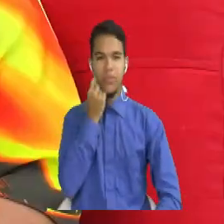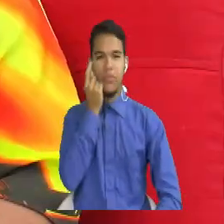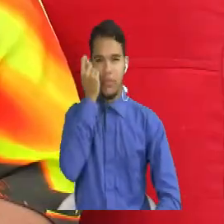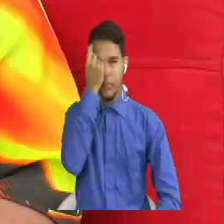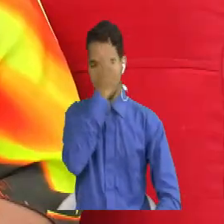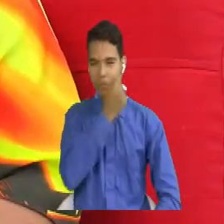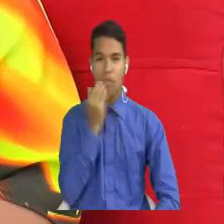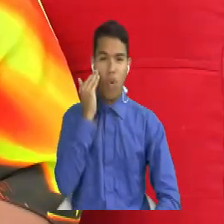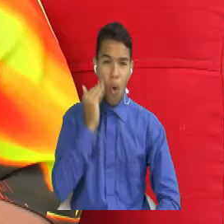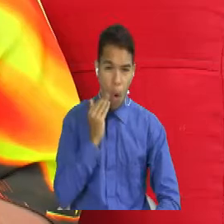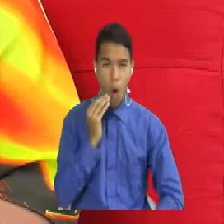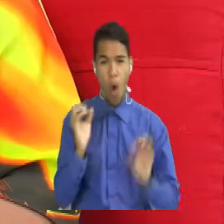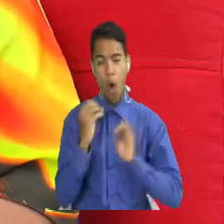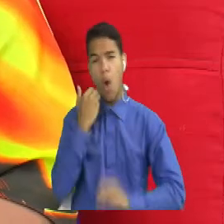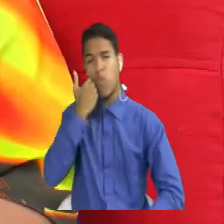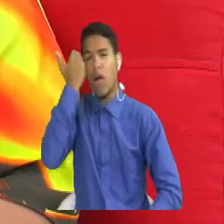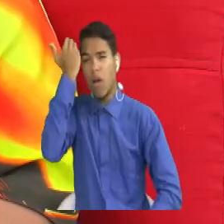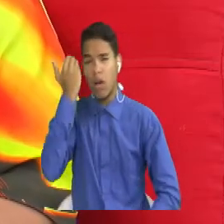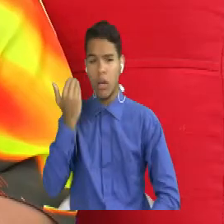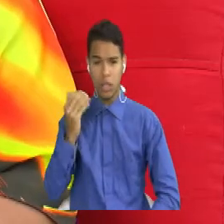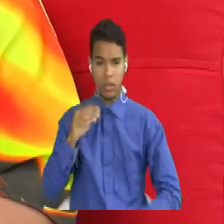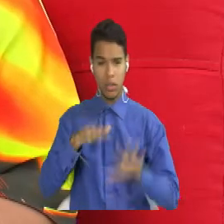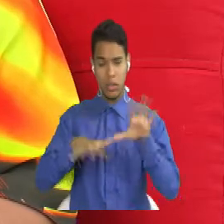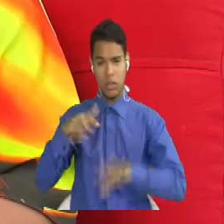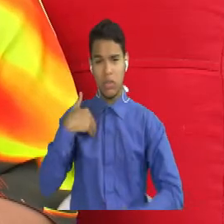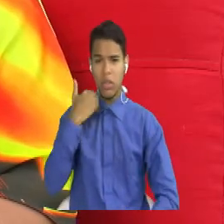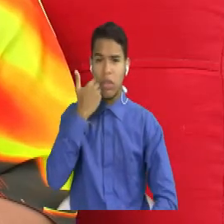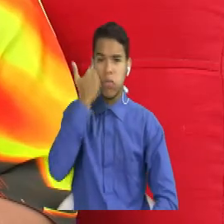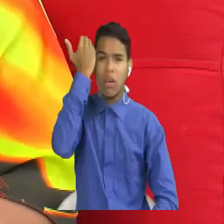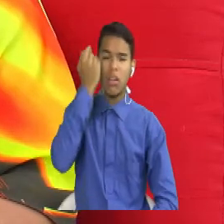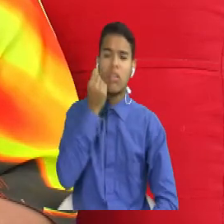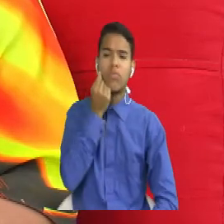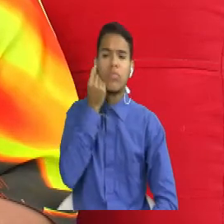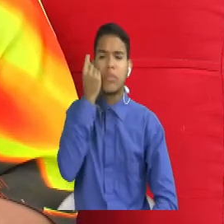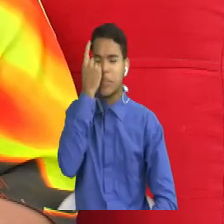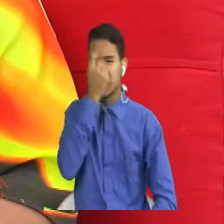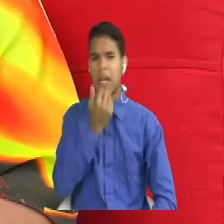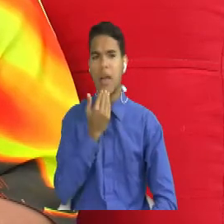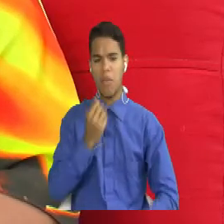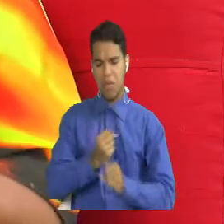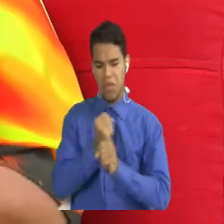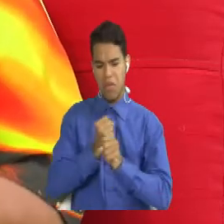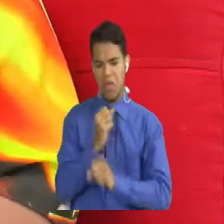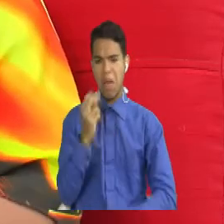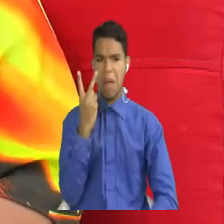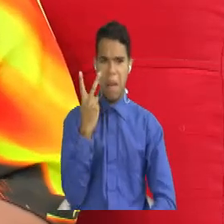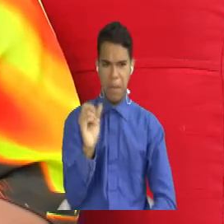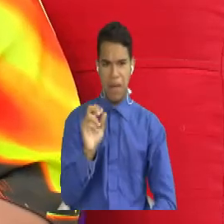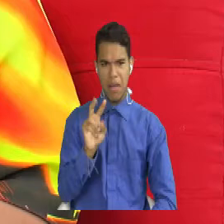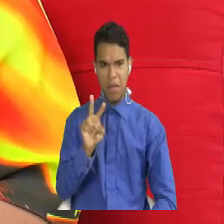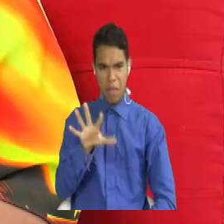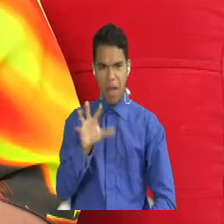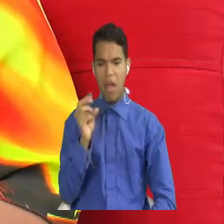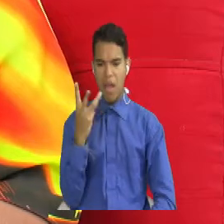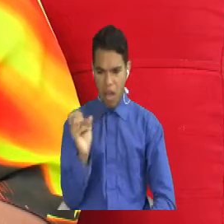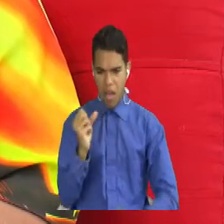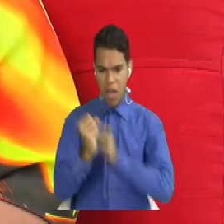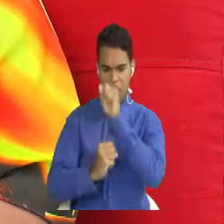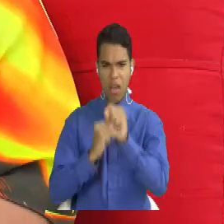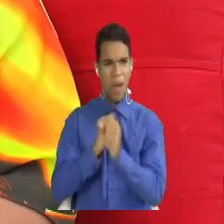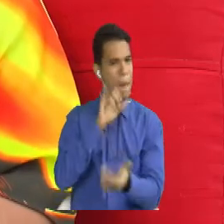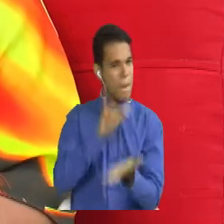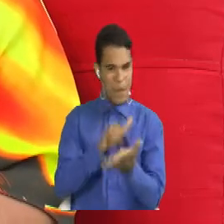jovencitos hasta la edad adulta, ¿no? Hay adultos que tienen todavía 20, 25, 30 años y todavía están sufriendo de esta